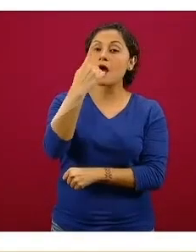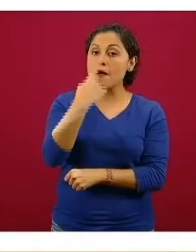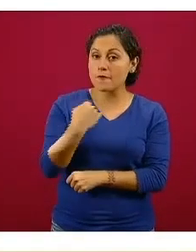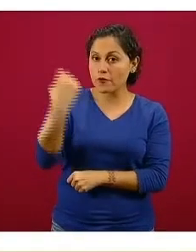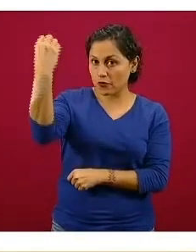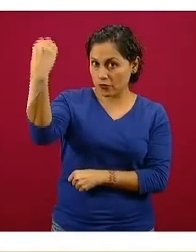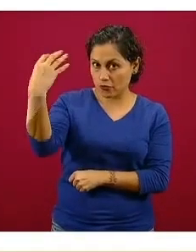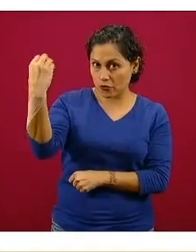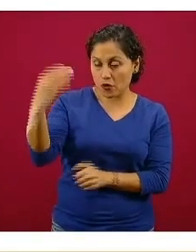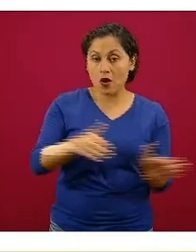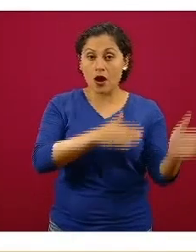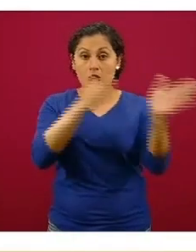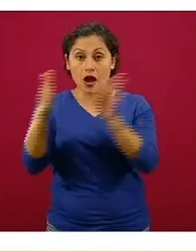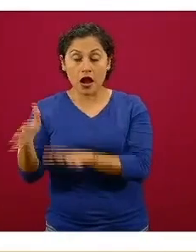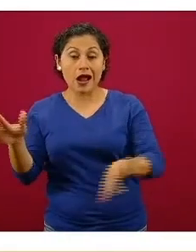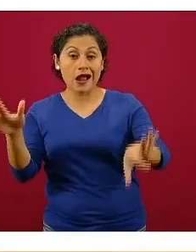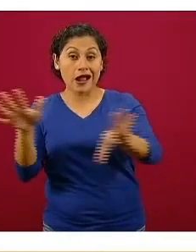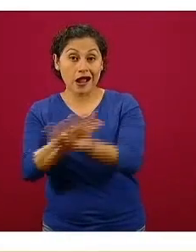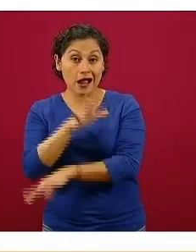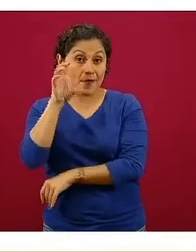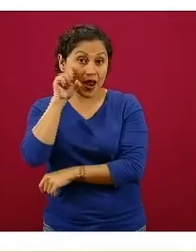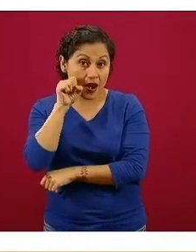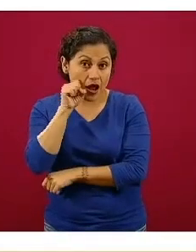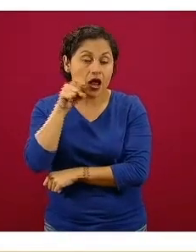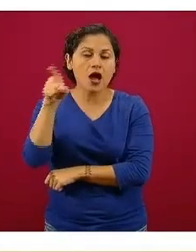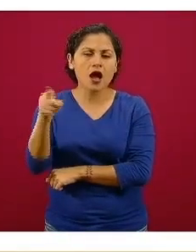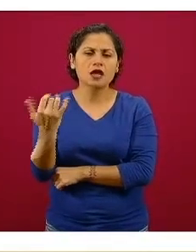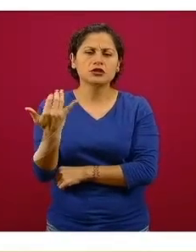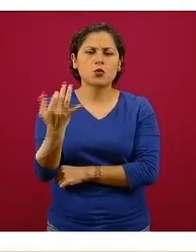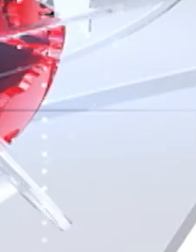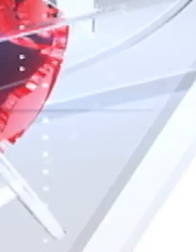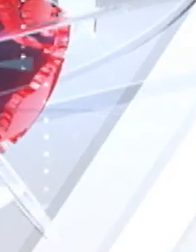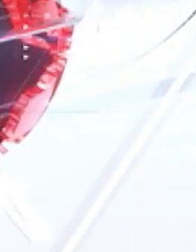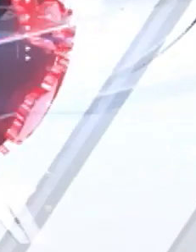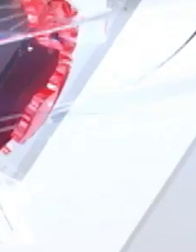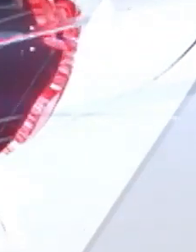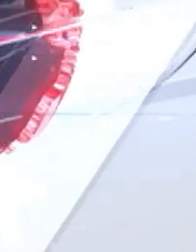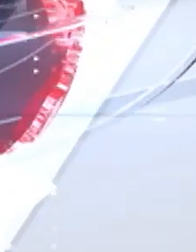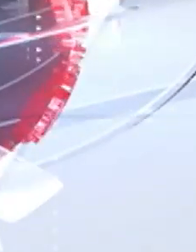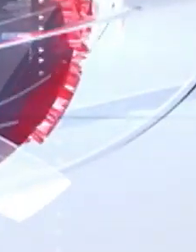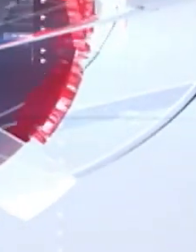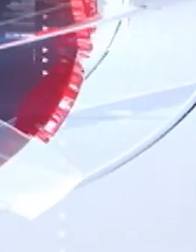a 50% cuando se encuentra en el semáforo naranja.